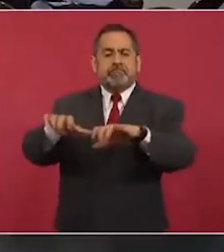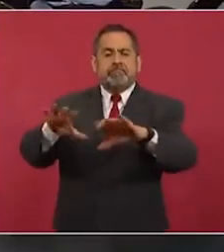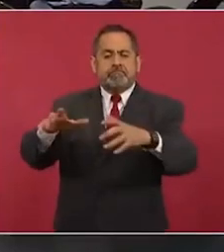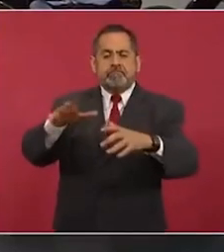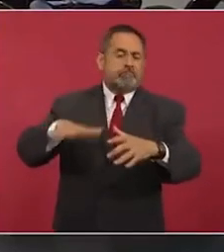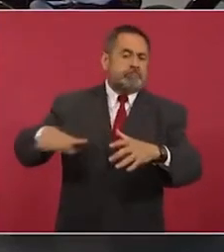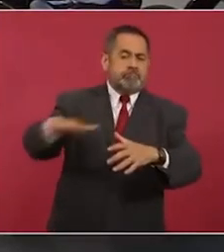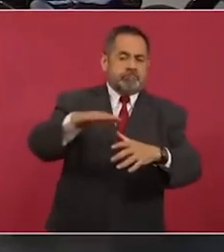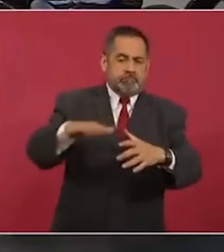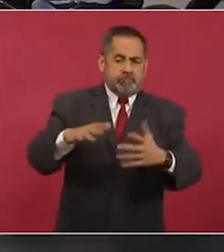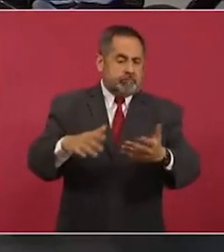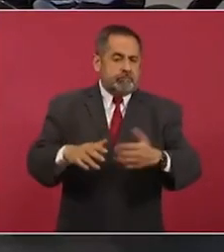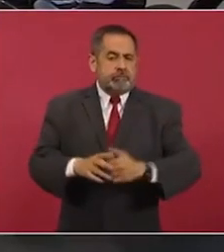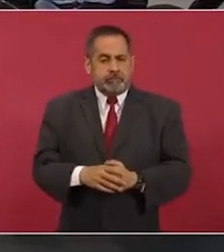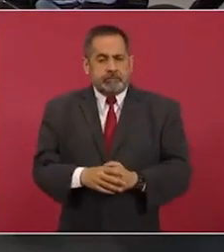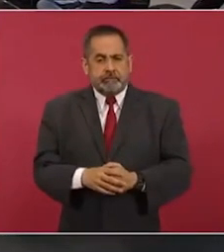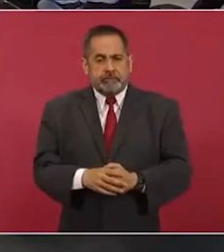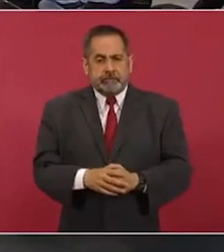Los